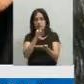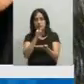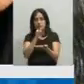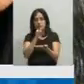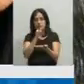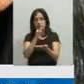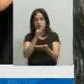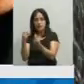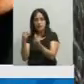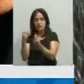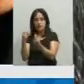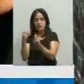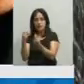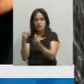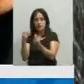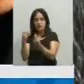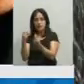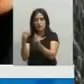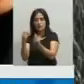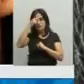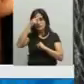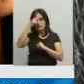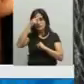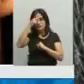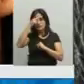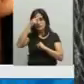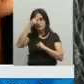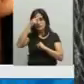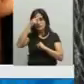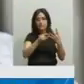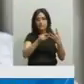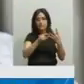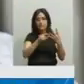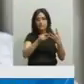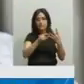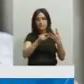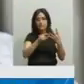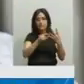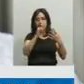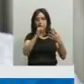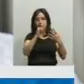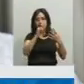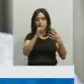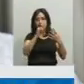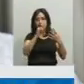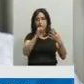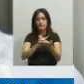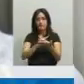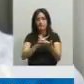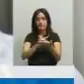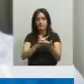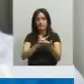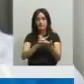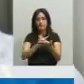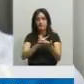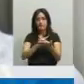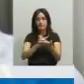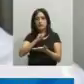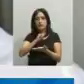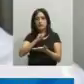improcedente, por cuanto al momento mucho, digamos, el doctor Puig hace más de 20 años que ejerce la